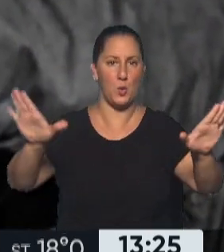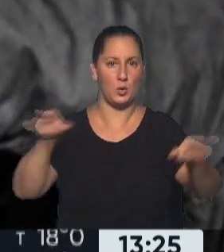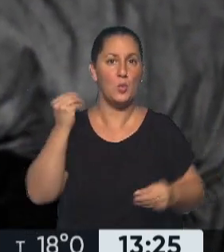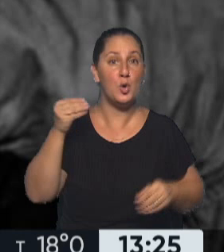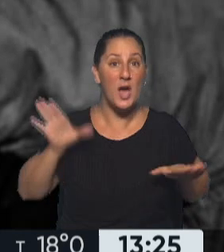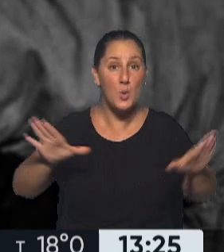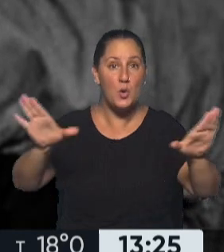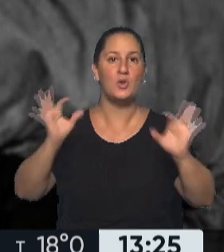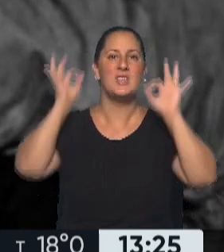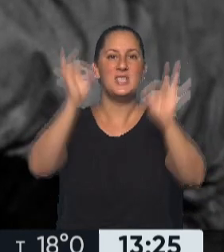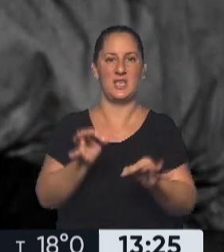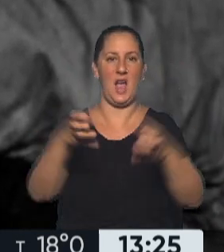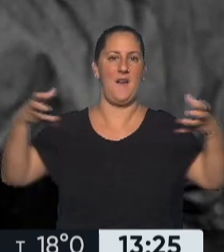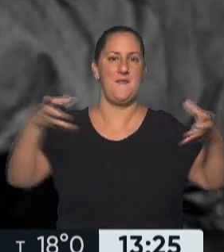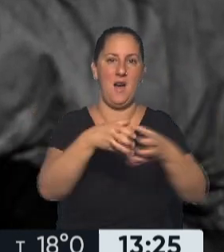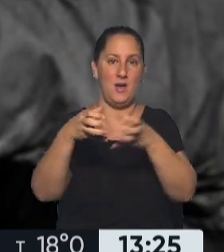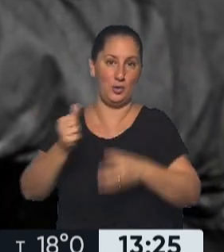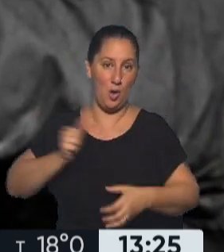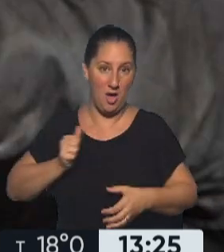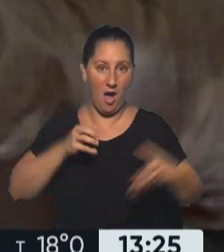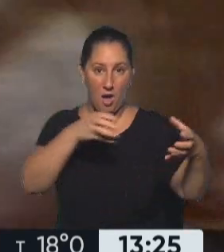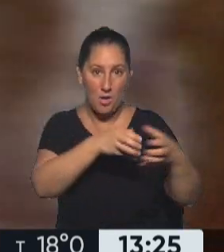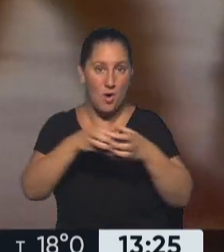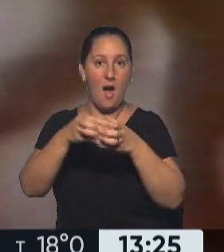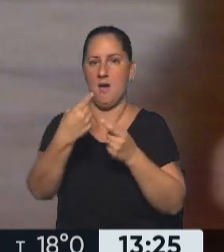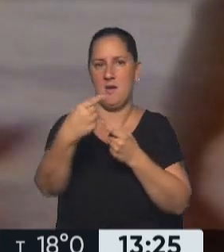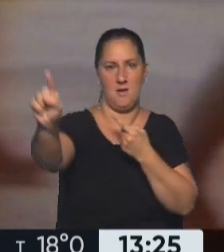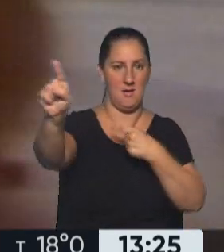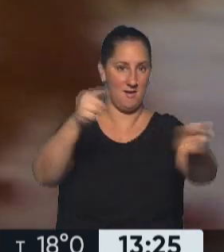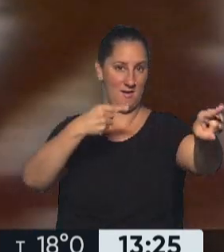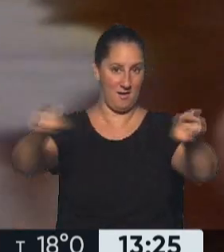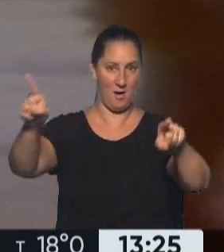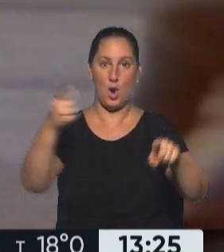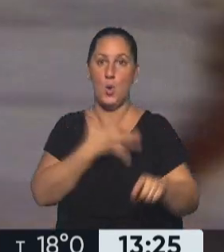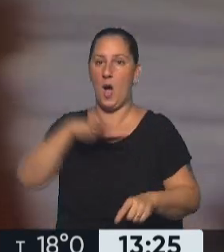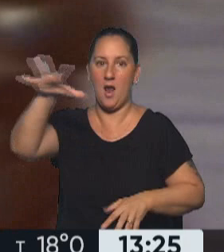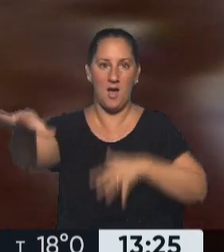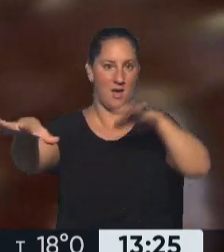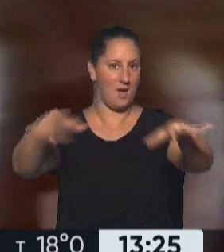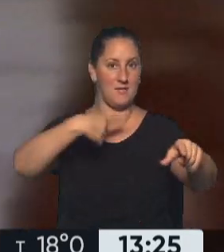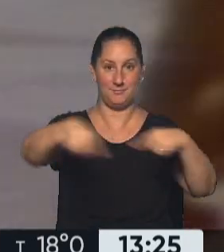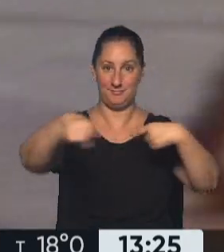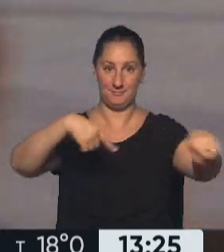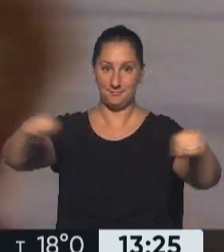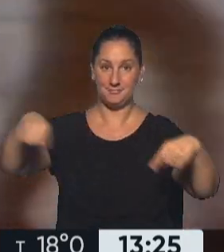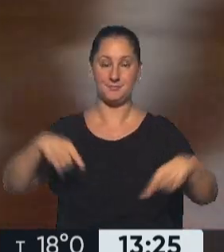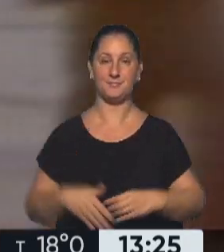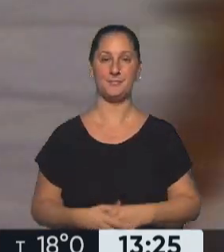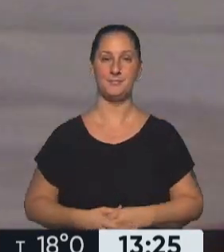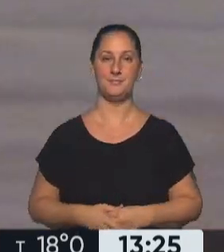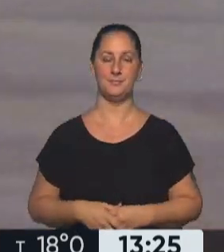ahí llegaban tropas, porque de ahí las tropas eran derivadas a los lugares donde tenía que prestar